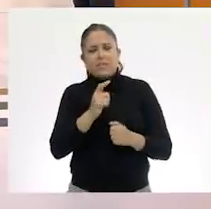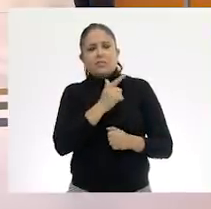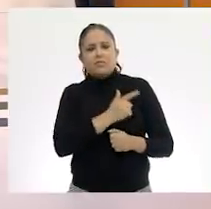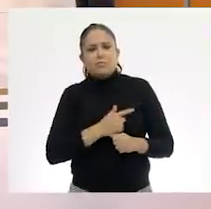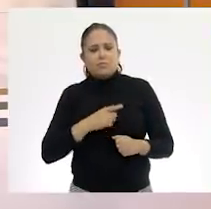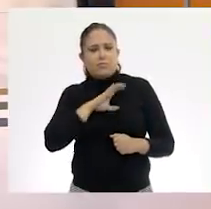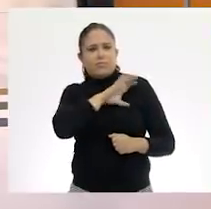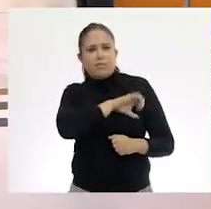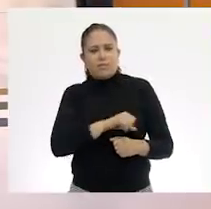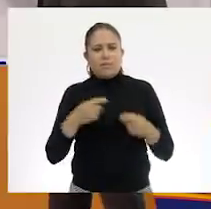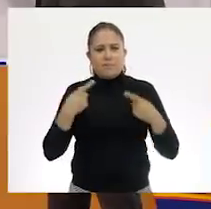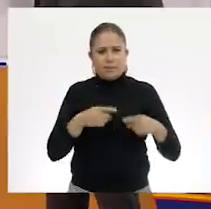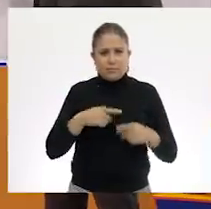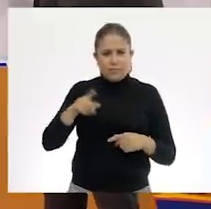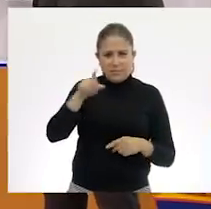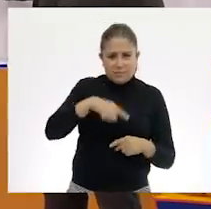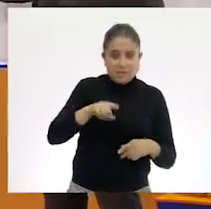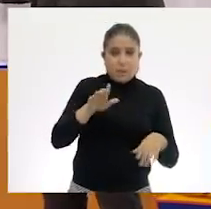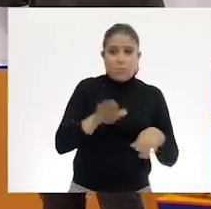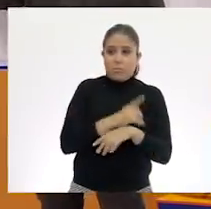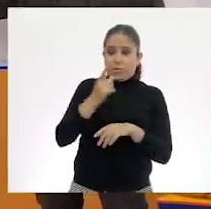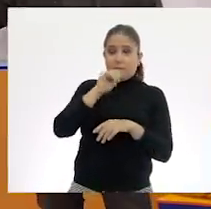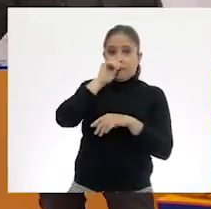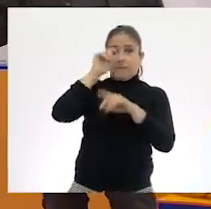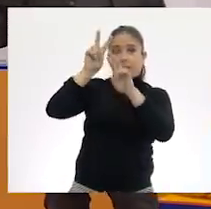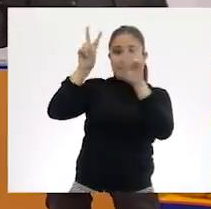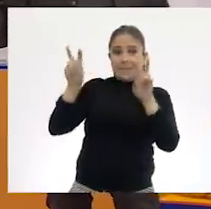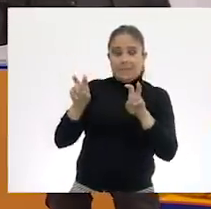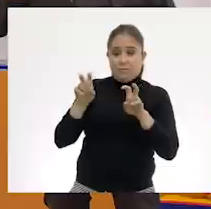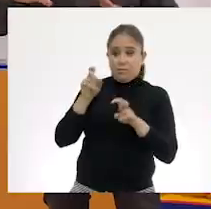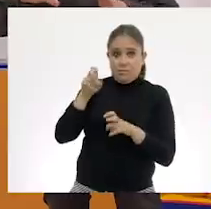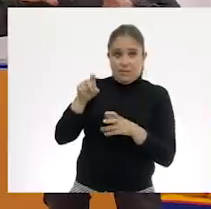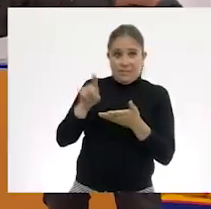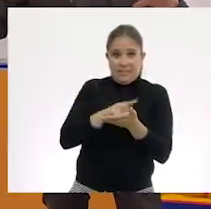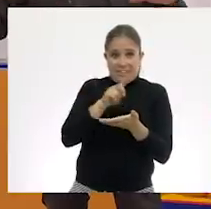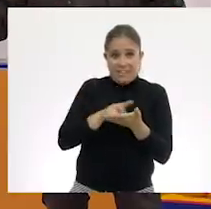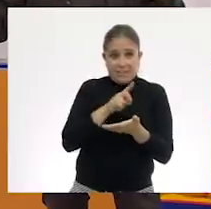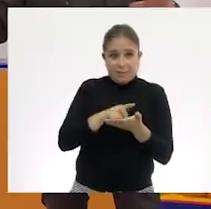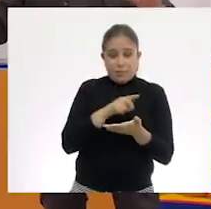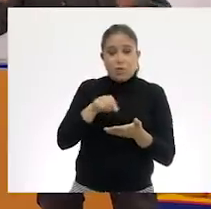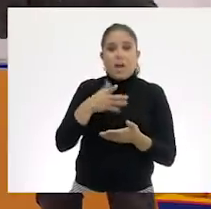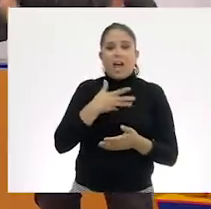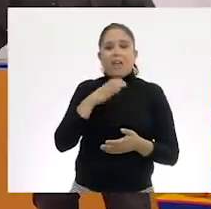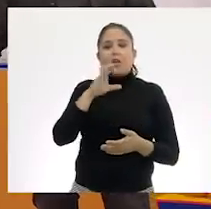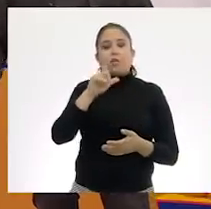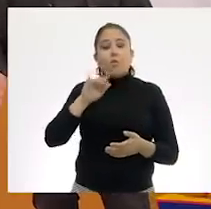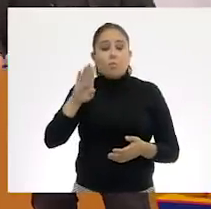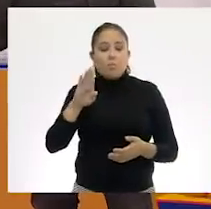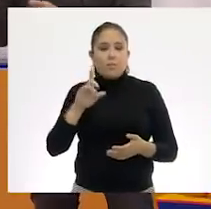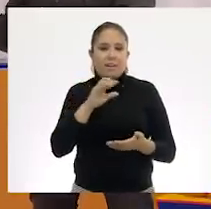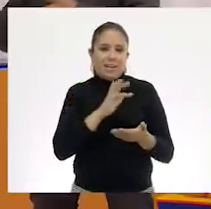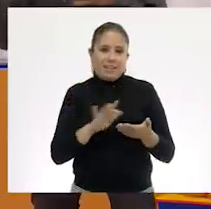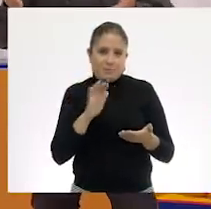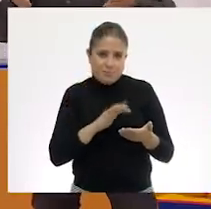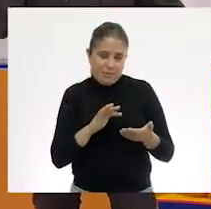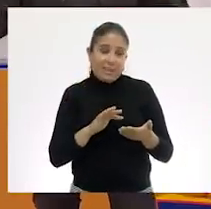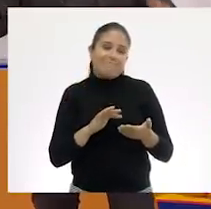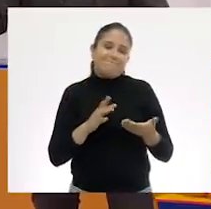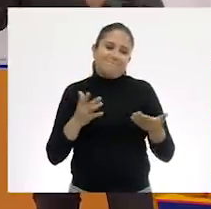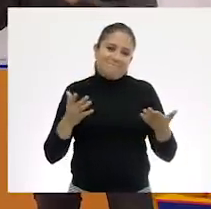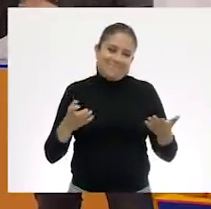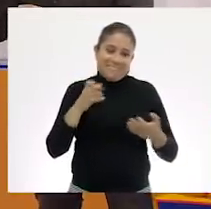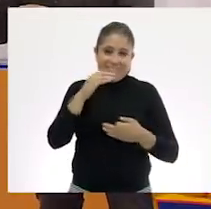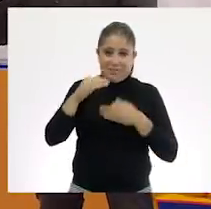esa persona. ¿Por qué? Porque en el título de ese directorio viene Club de Lectura. Por lo tanto, todas y todos